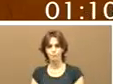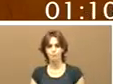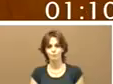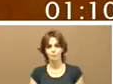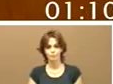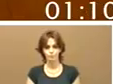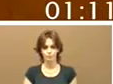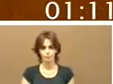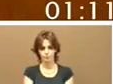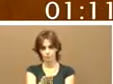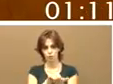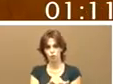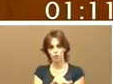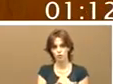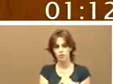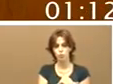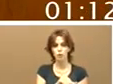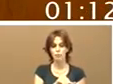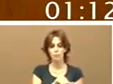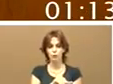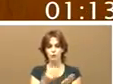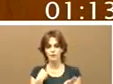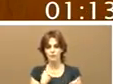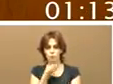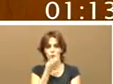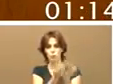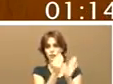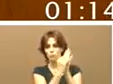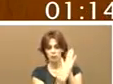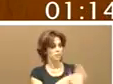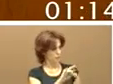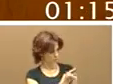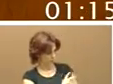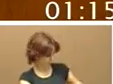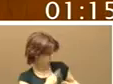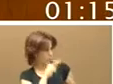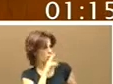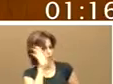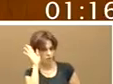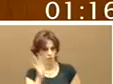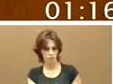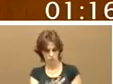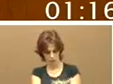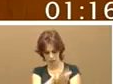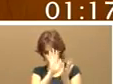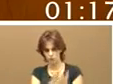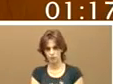se recoge dentro de la propuesta si, si déjeme hablar esté tranquilo